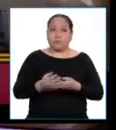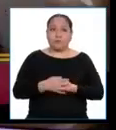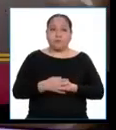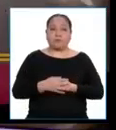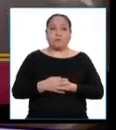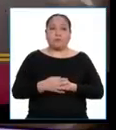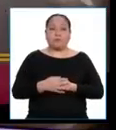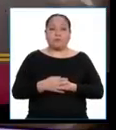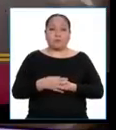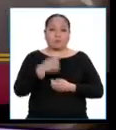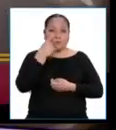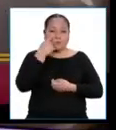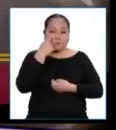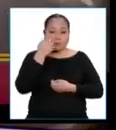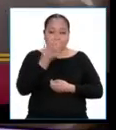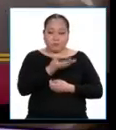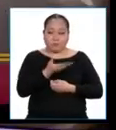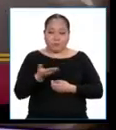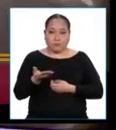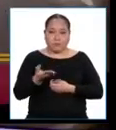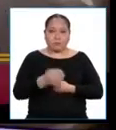he tomado conocimiento